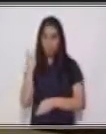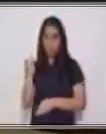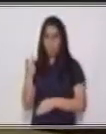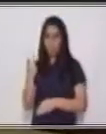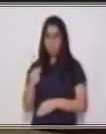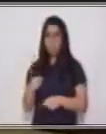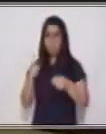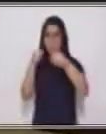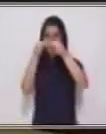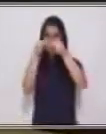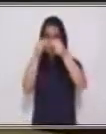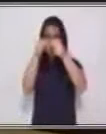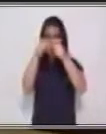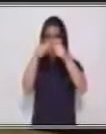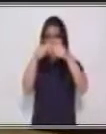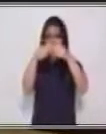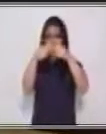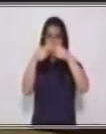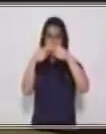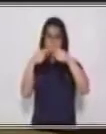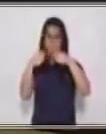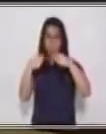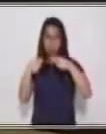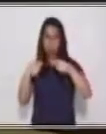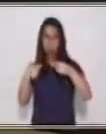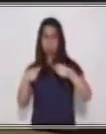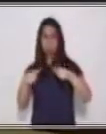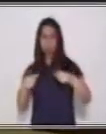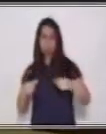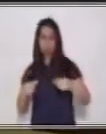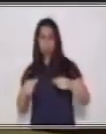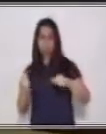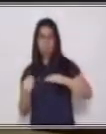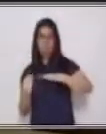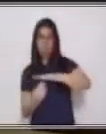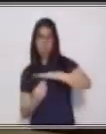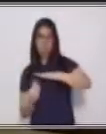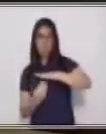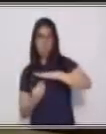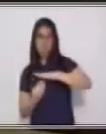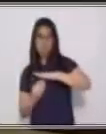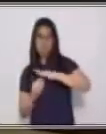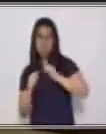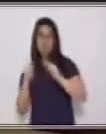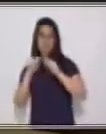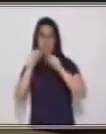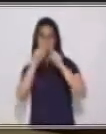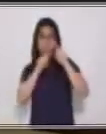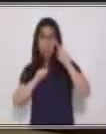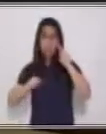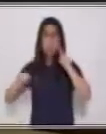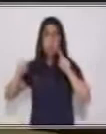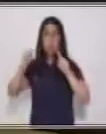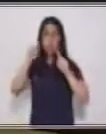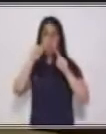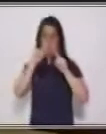en la cual tiene un vértice y da una forma de revolución.